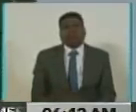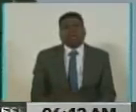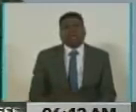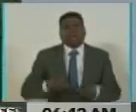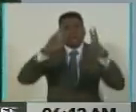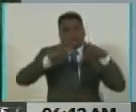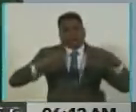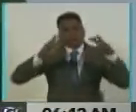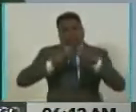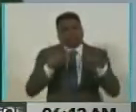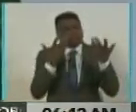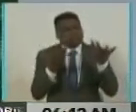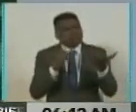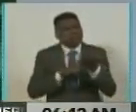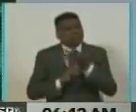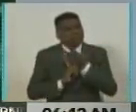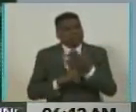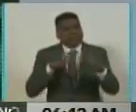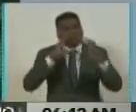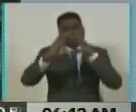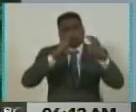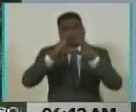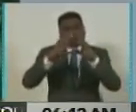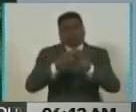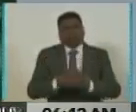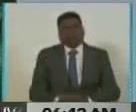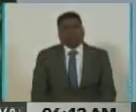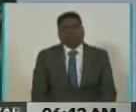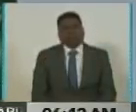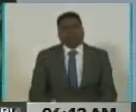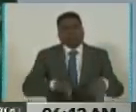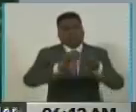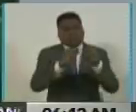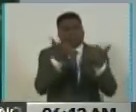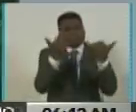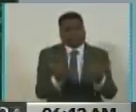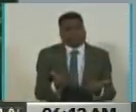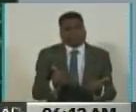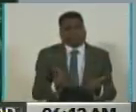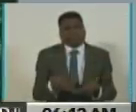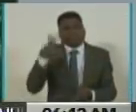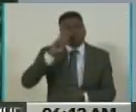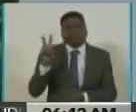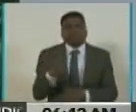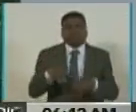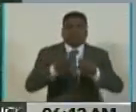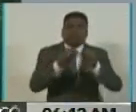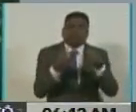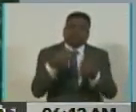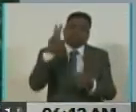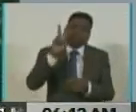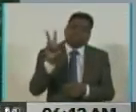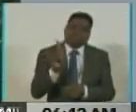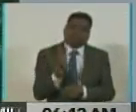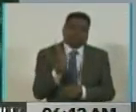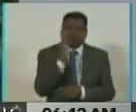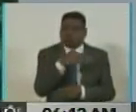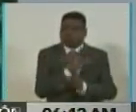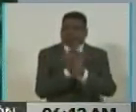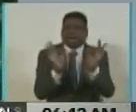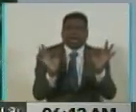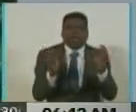analistas, sondeos, comunicadores que fracturan aún más el país, porque con la fractura no hemos llegado a nada. El diálogo es necesarísimo y no